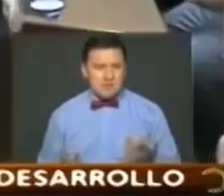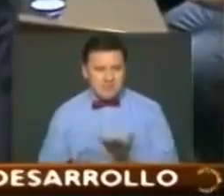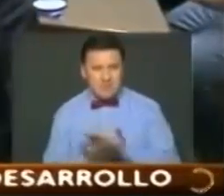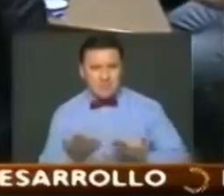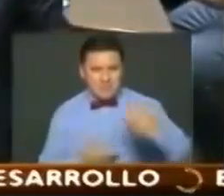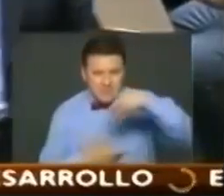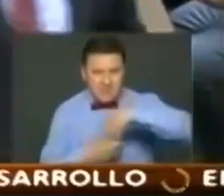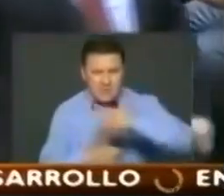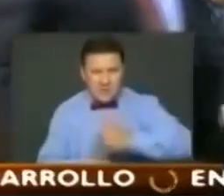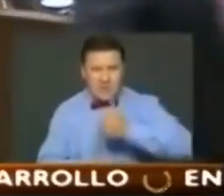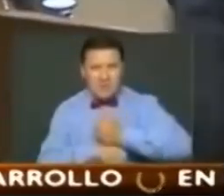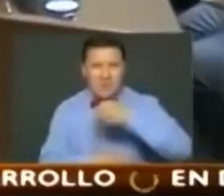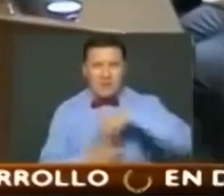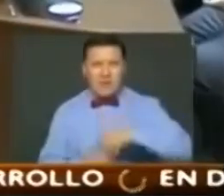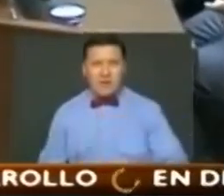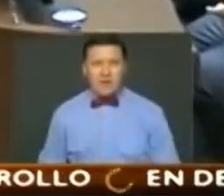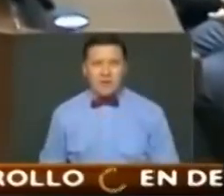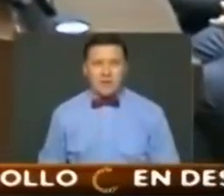esa discusión